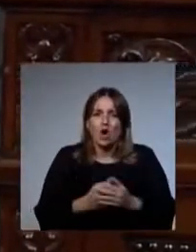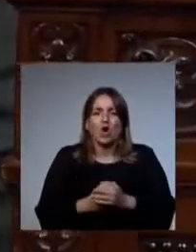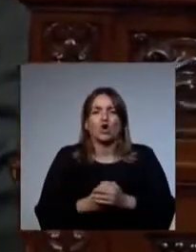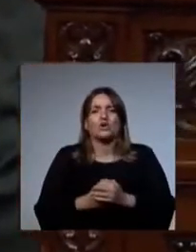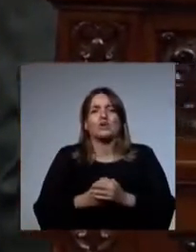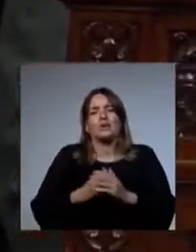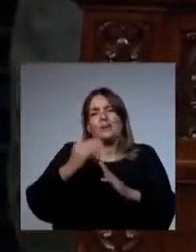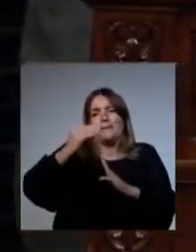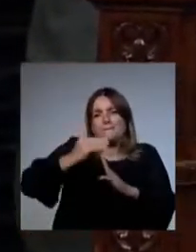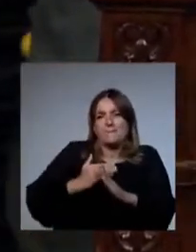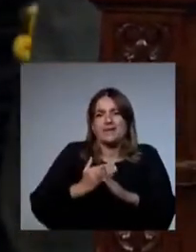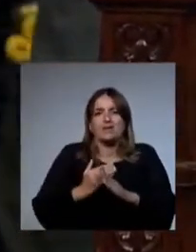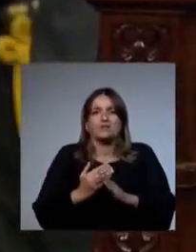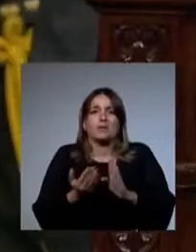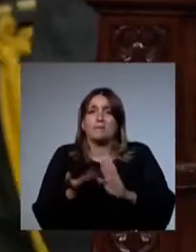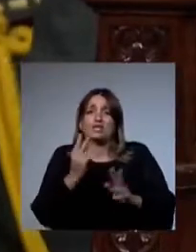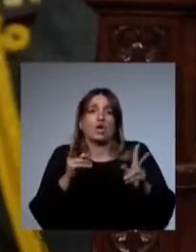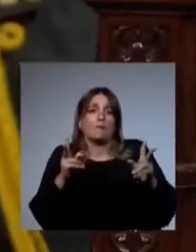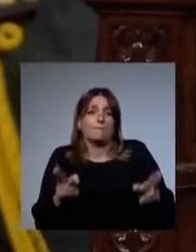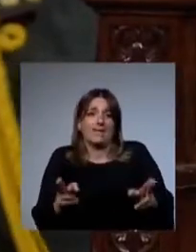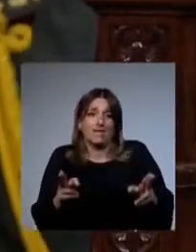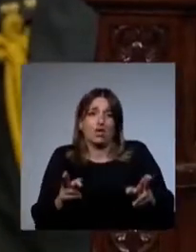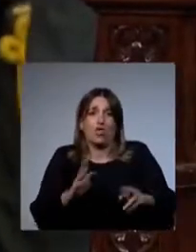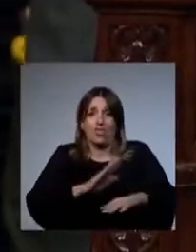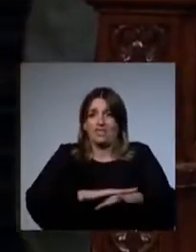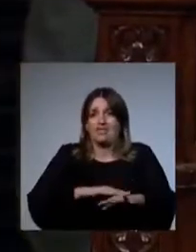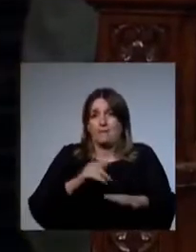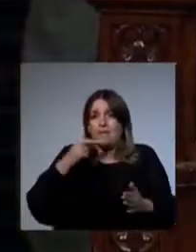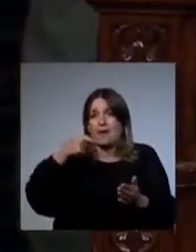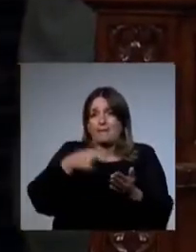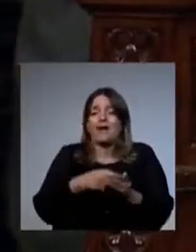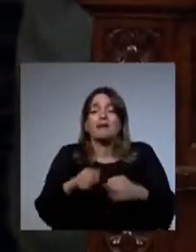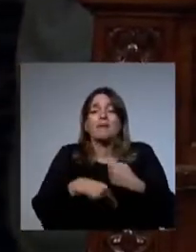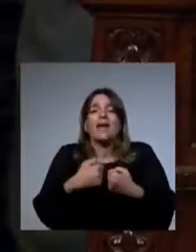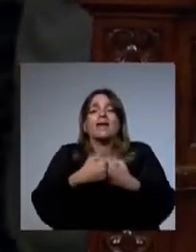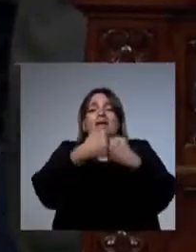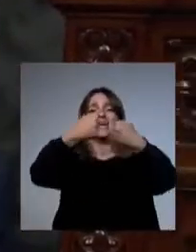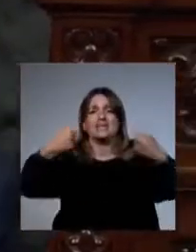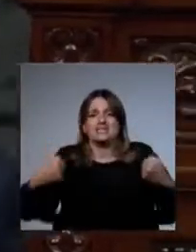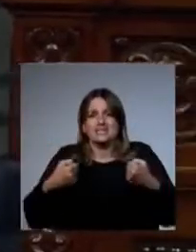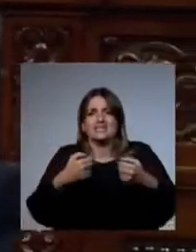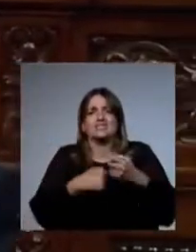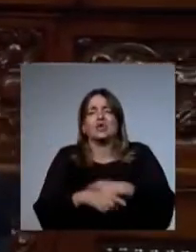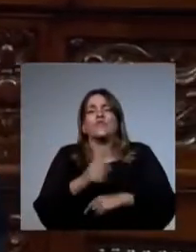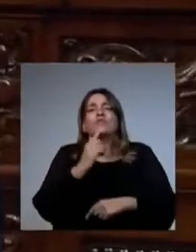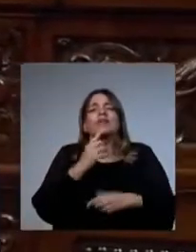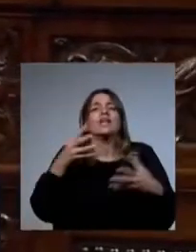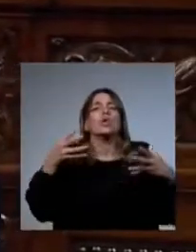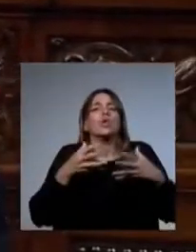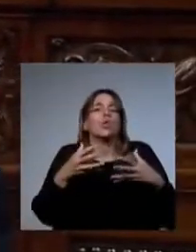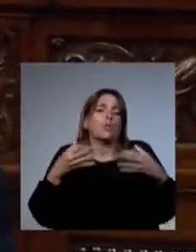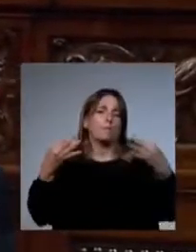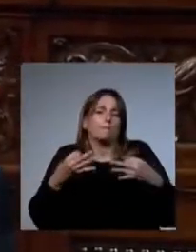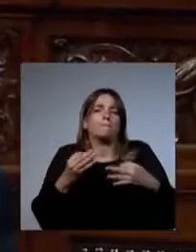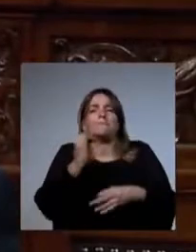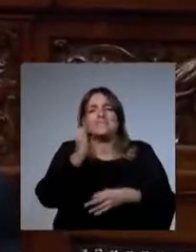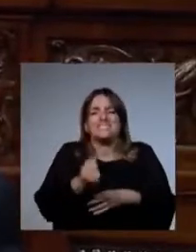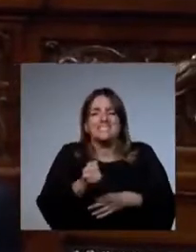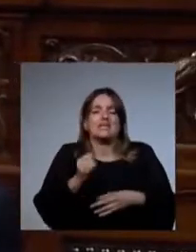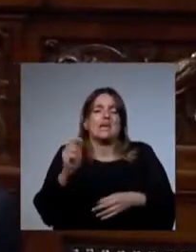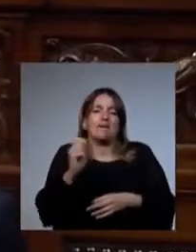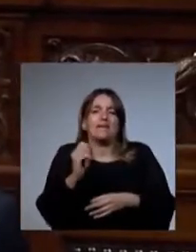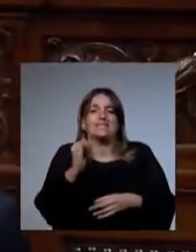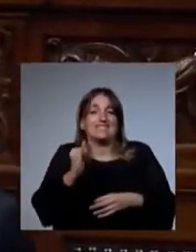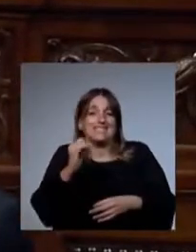mayores periodos de gracia a través de la extensión del instrumento SIGA Emergencia y SIGA Turismo